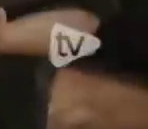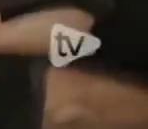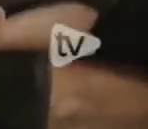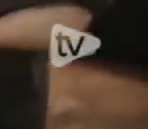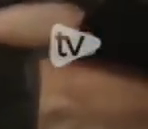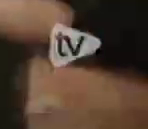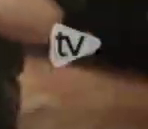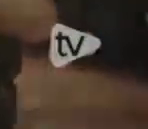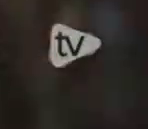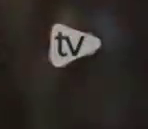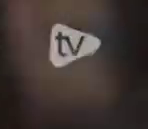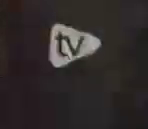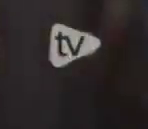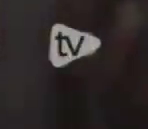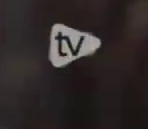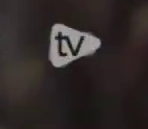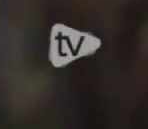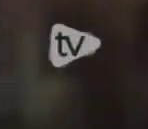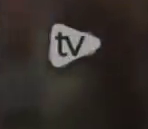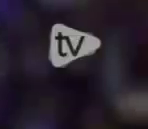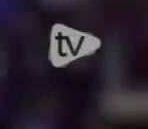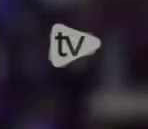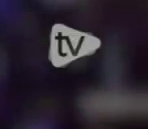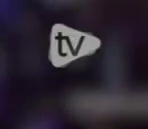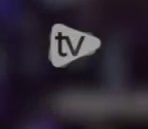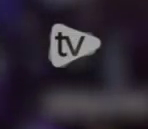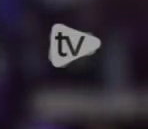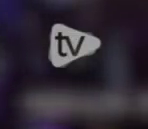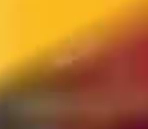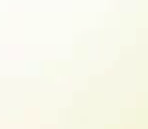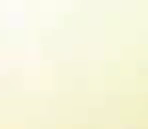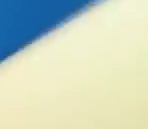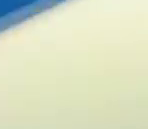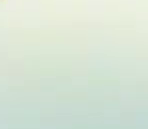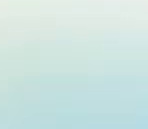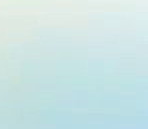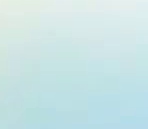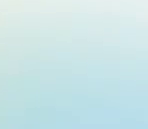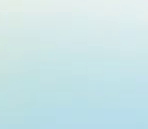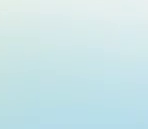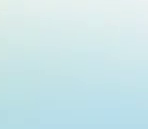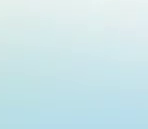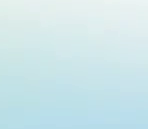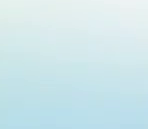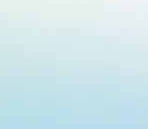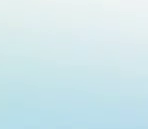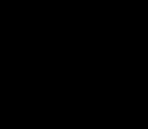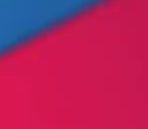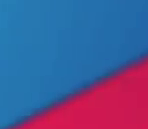La Casa invita. Domingo 5:30 de la tarde por Ecuador TV.